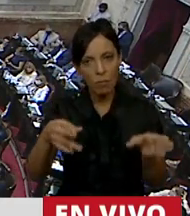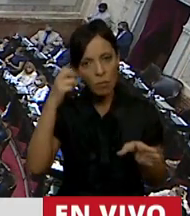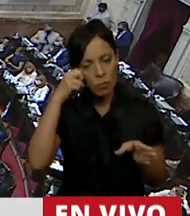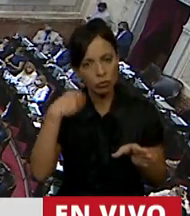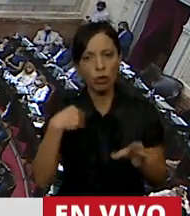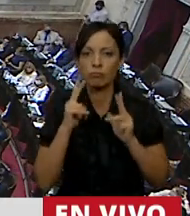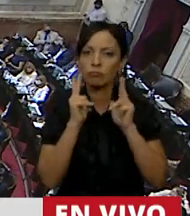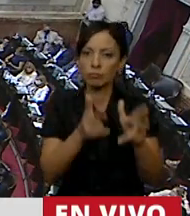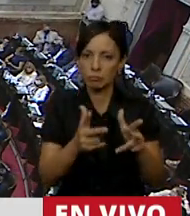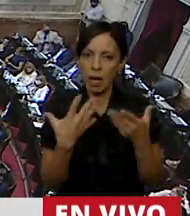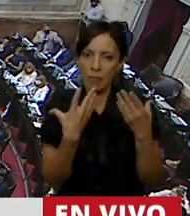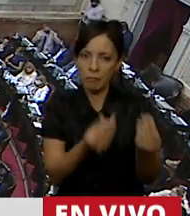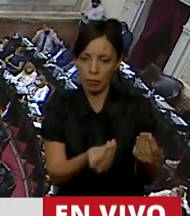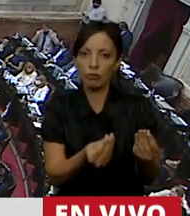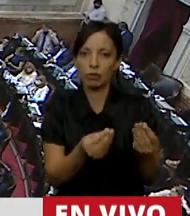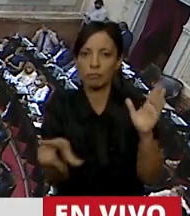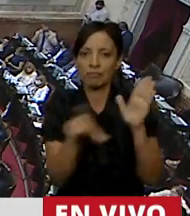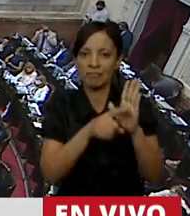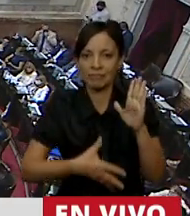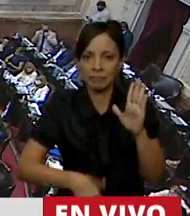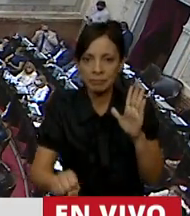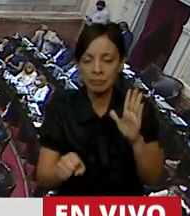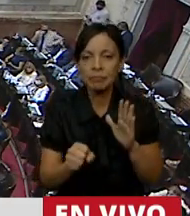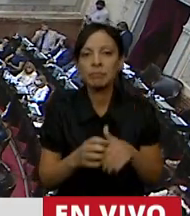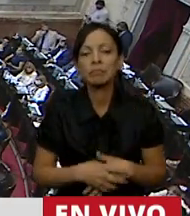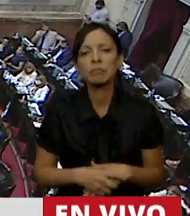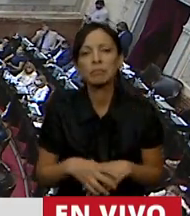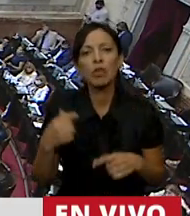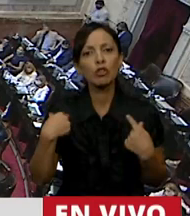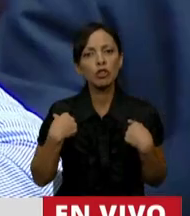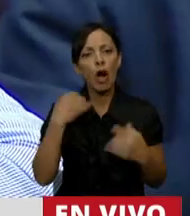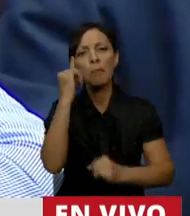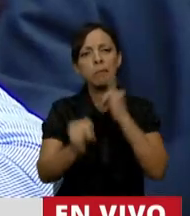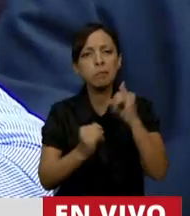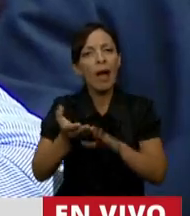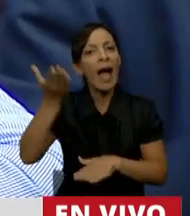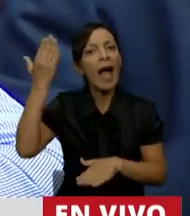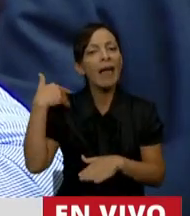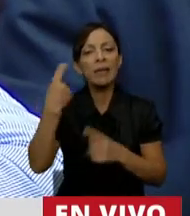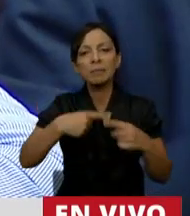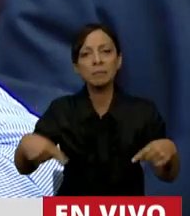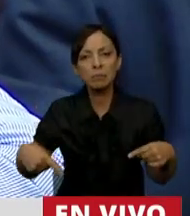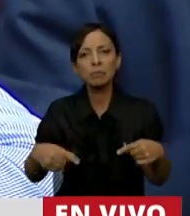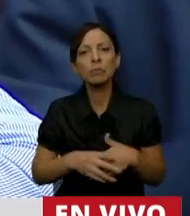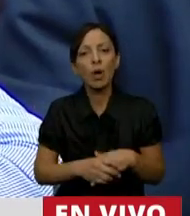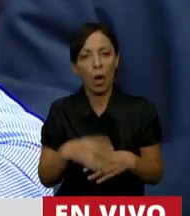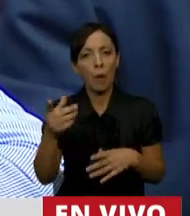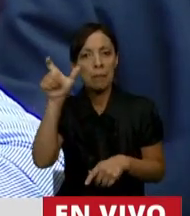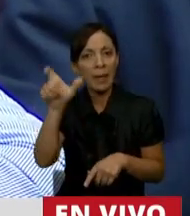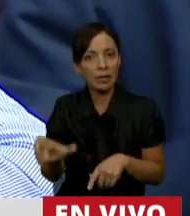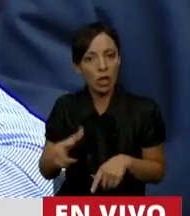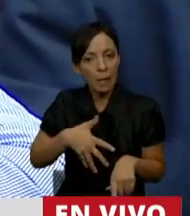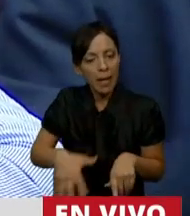mi posición favorable a legalizar el aborto. Centré mi exposición en la imposibilidad de sustituir la decisión de la